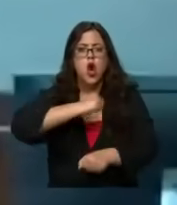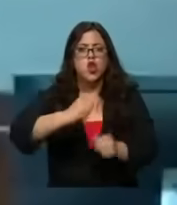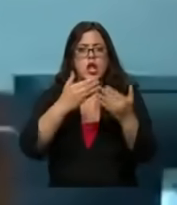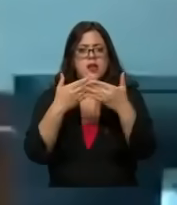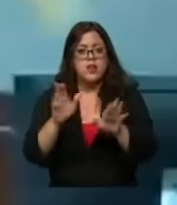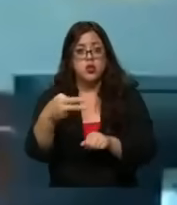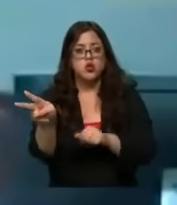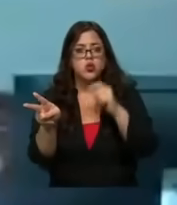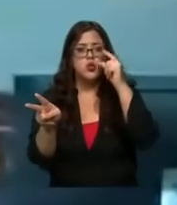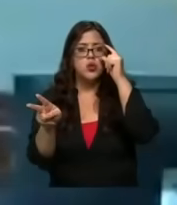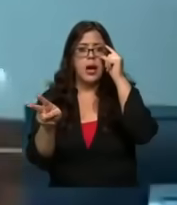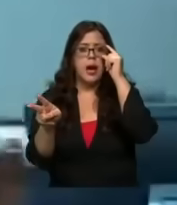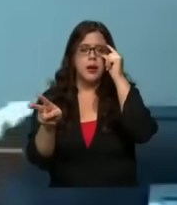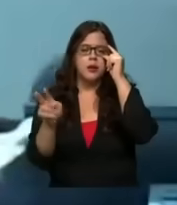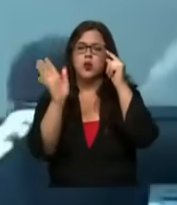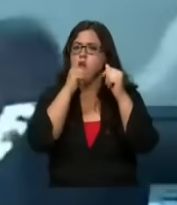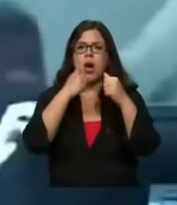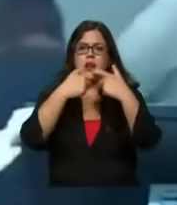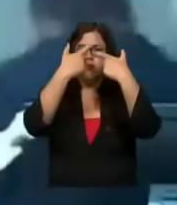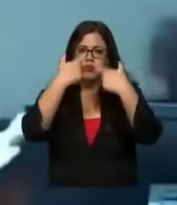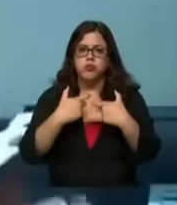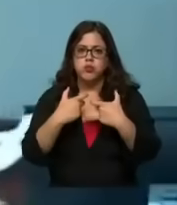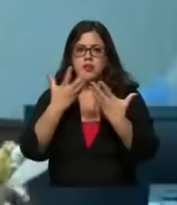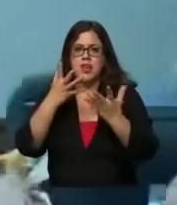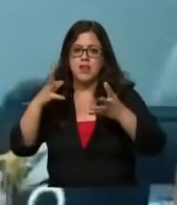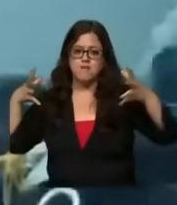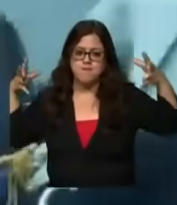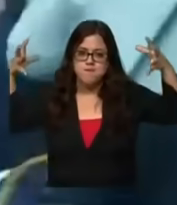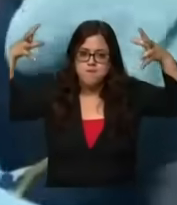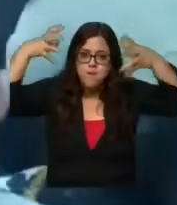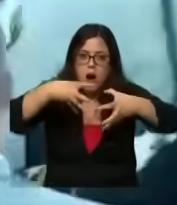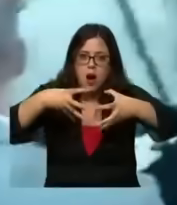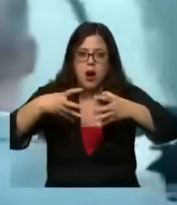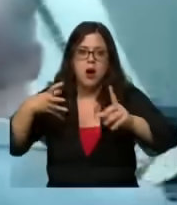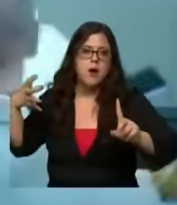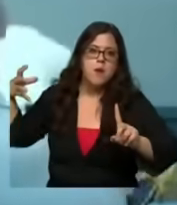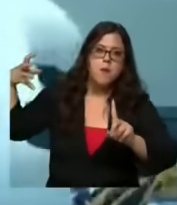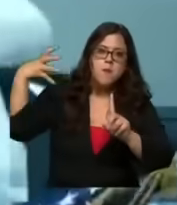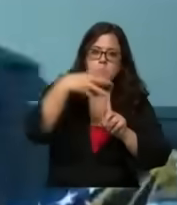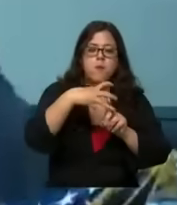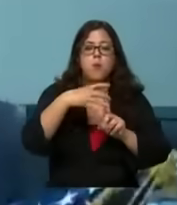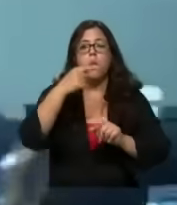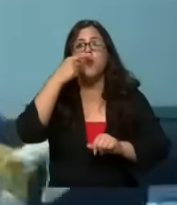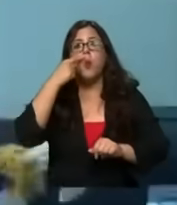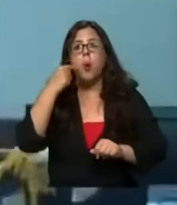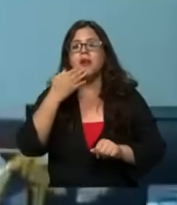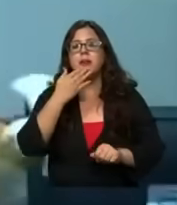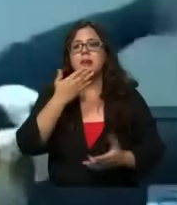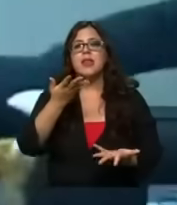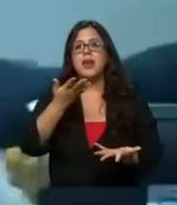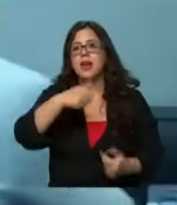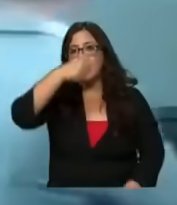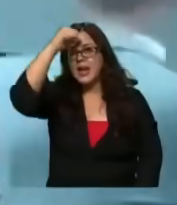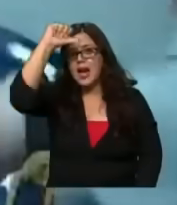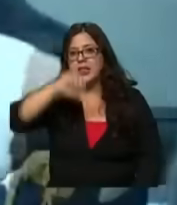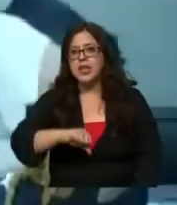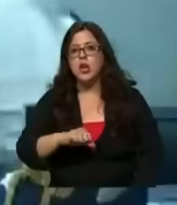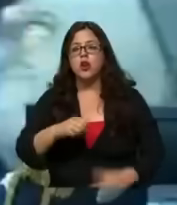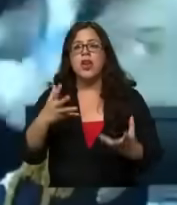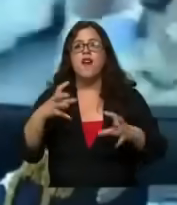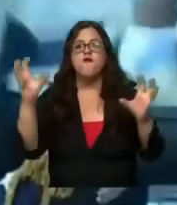libertad, pierde el control y se termina abalanzando sobre ella. Este era un hombre que estaba además condenado por